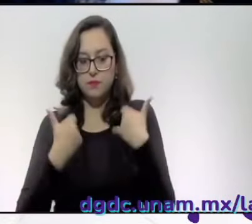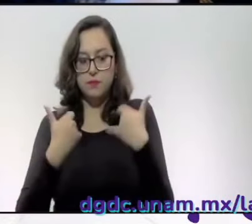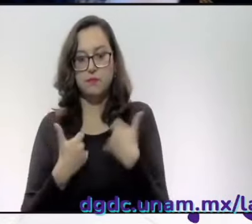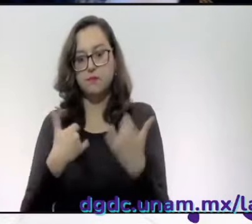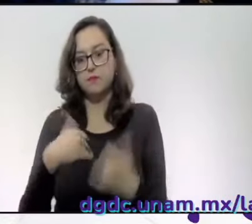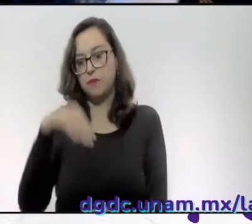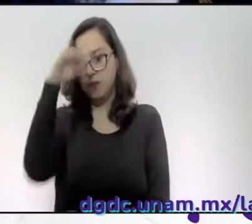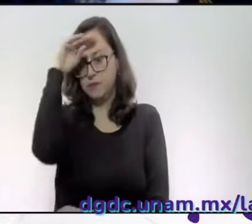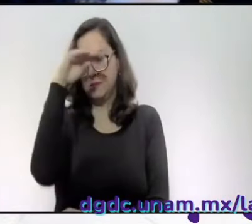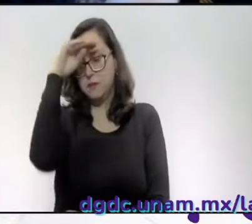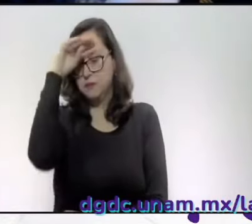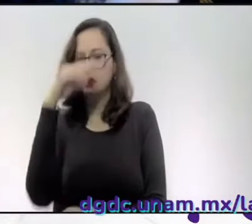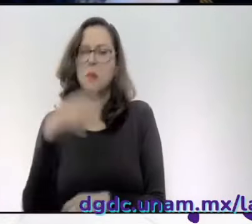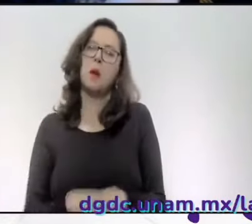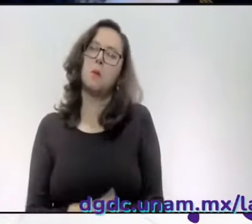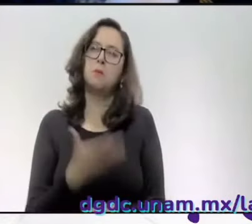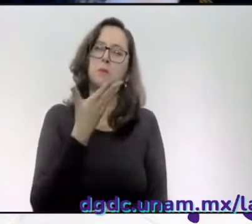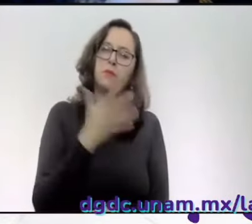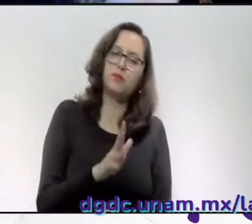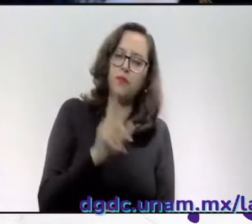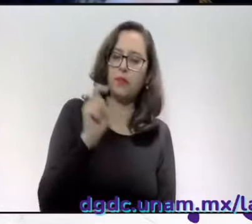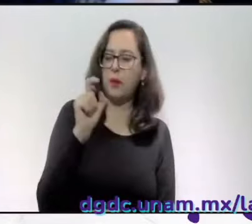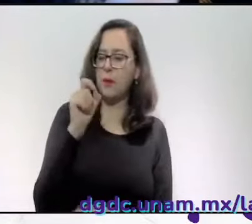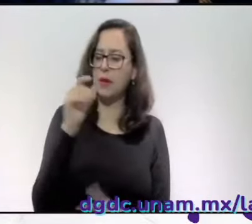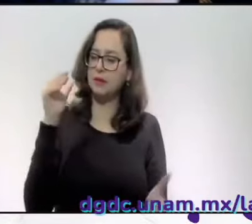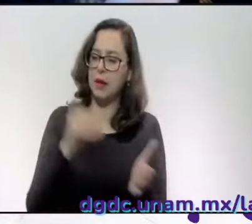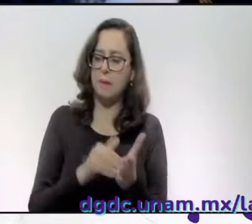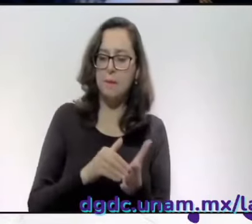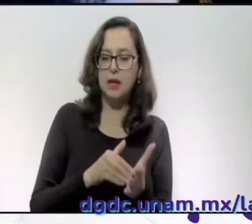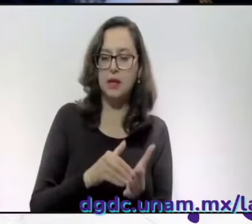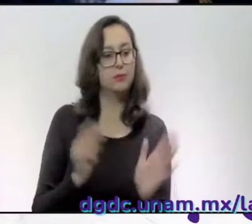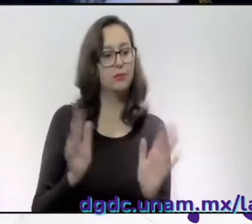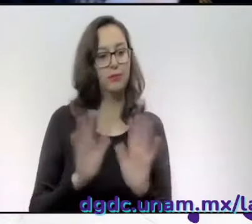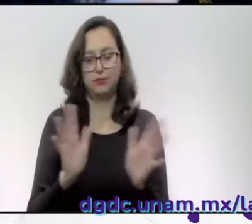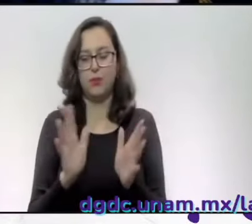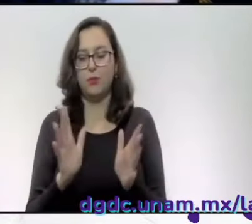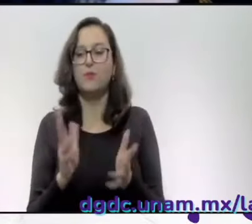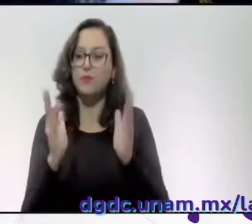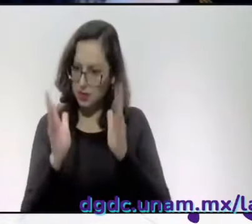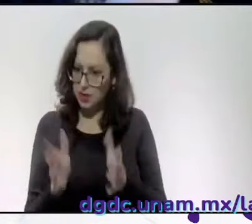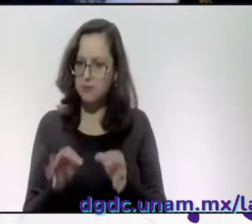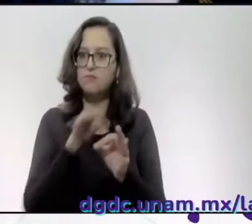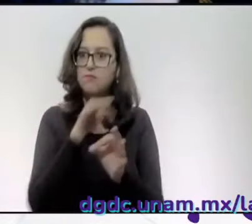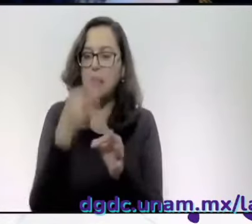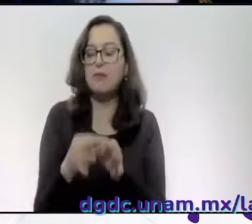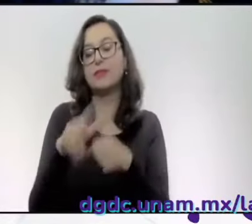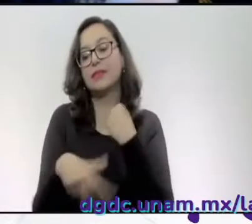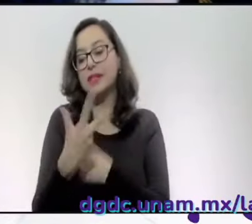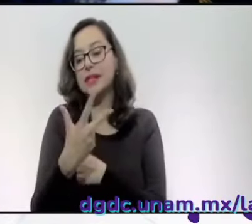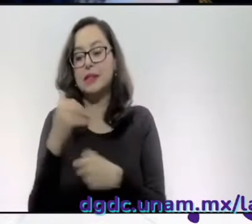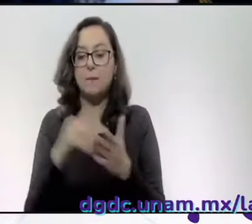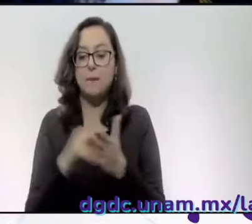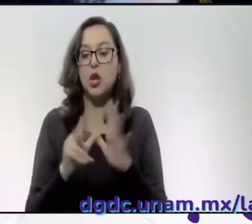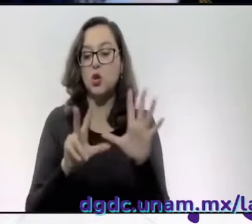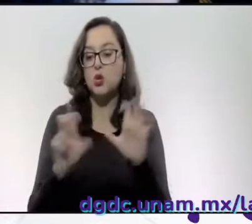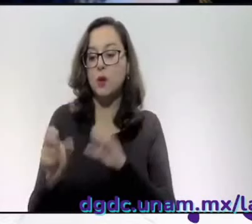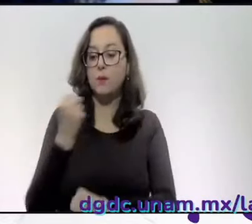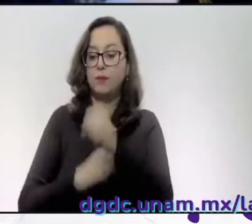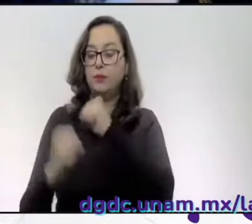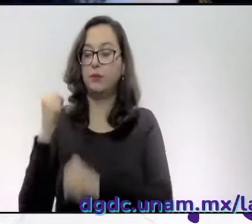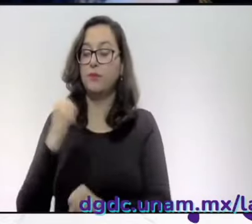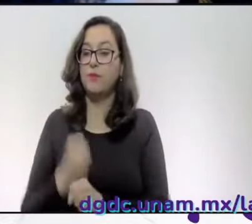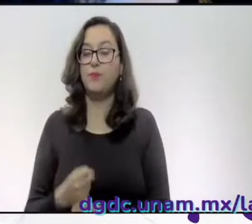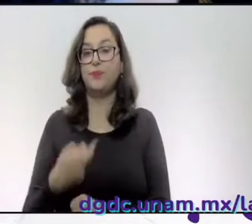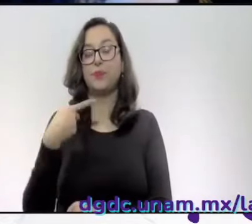20 mil millones de años de edad. Hoy ya te decimos que es 13.800. Pero esta visión moderna de que el universo tuvo un inicio con la gran